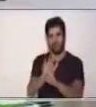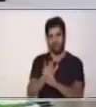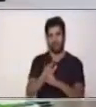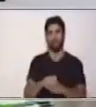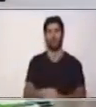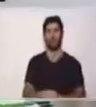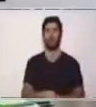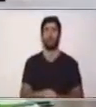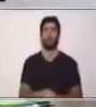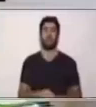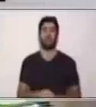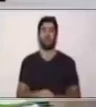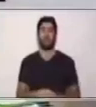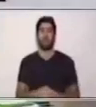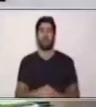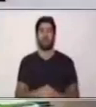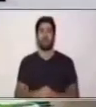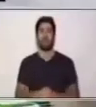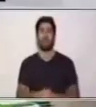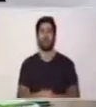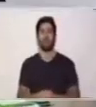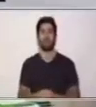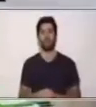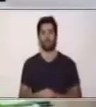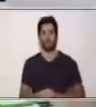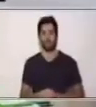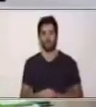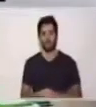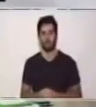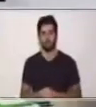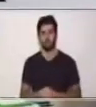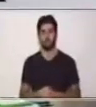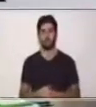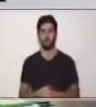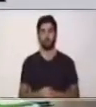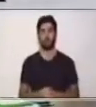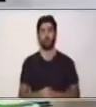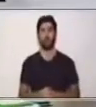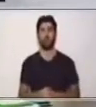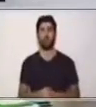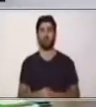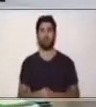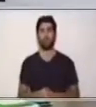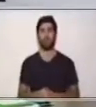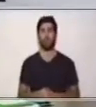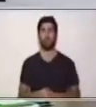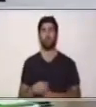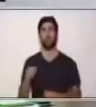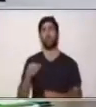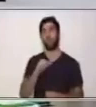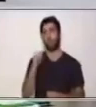nuestro enfoque, yo digo, estoy hablando de pájaros. La siguiente pregunta,